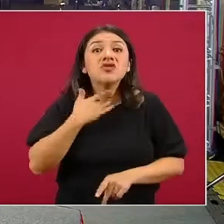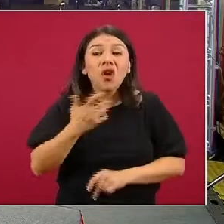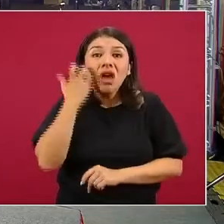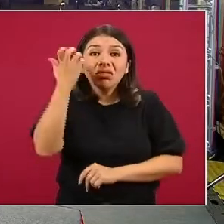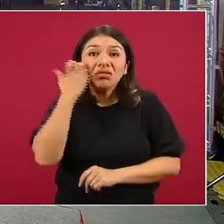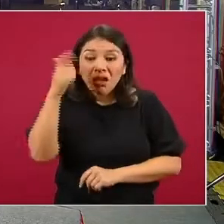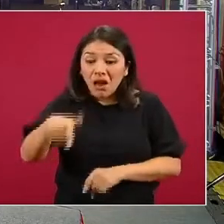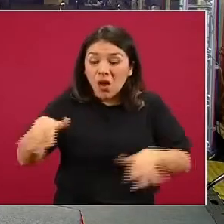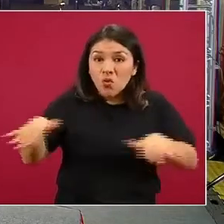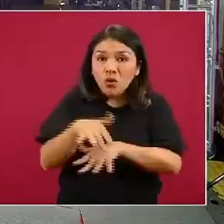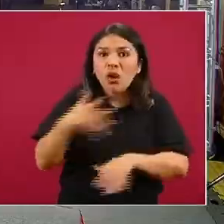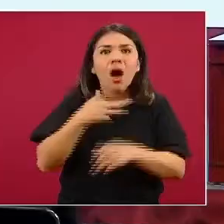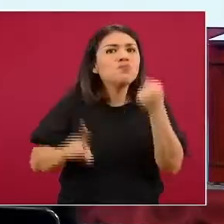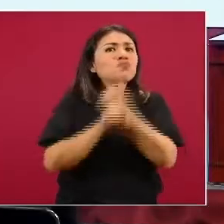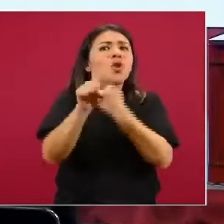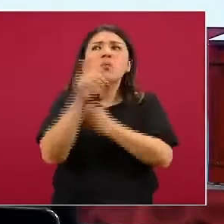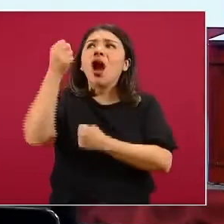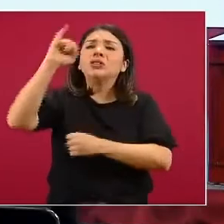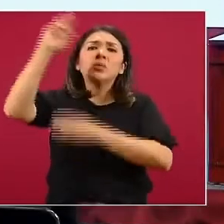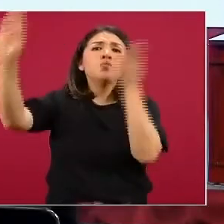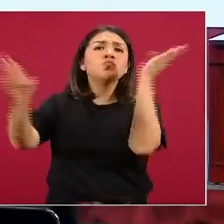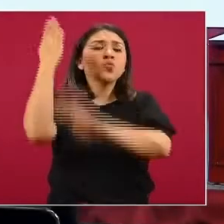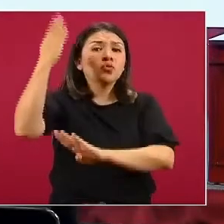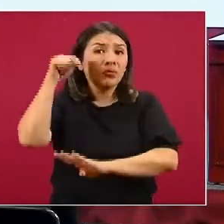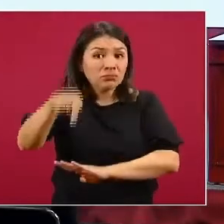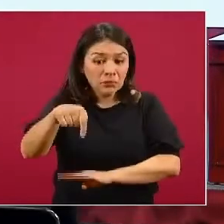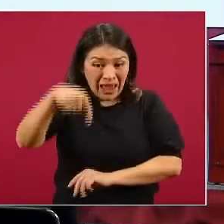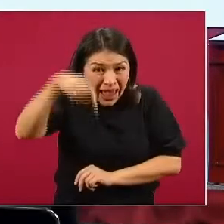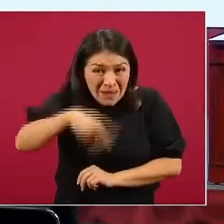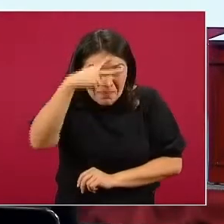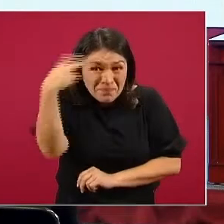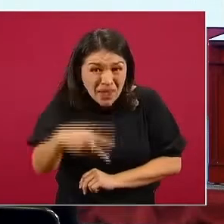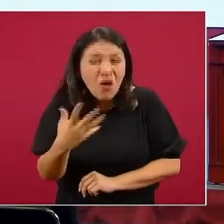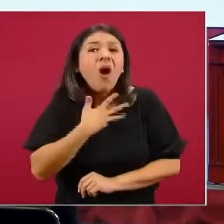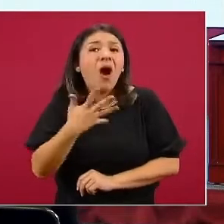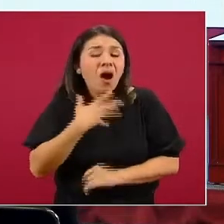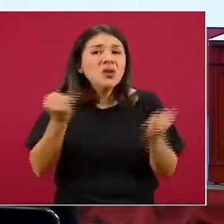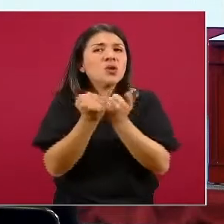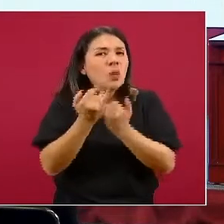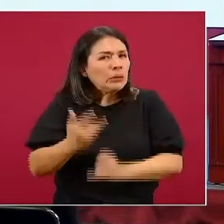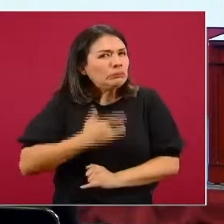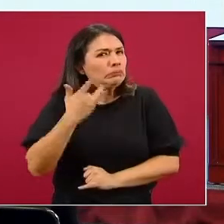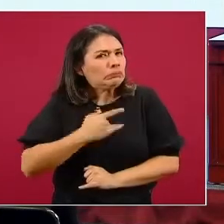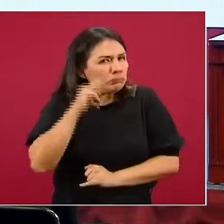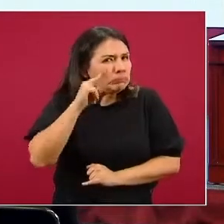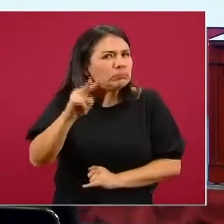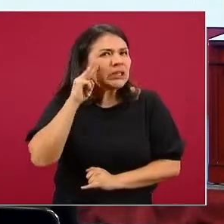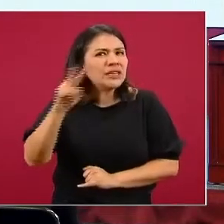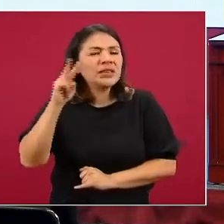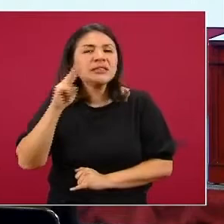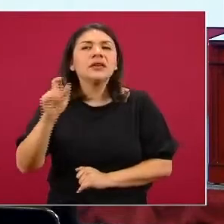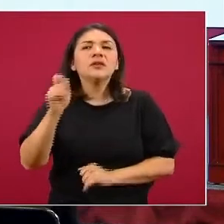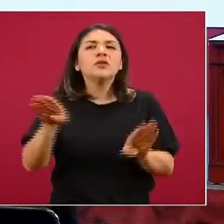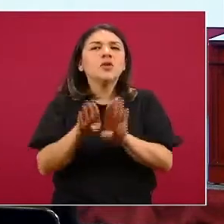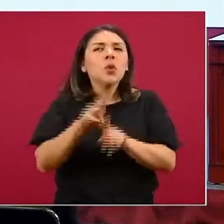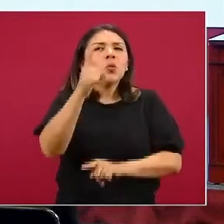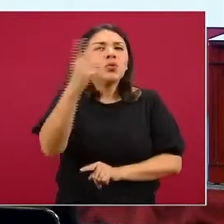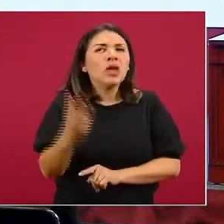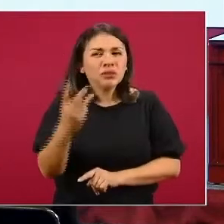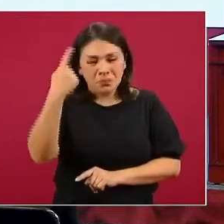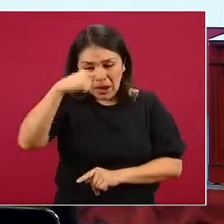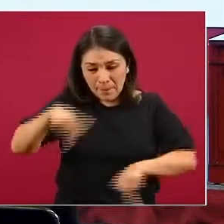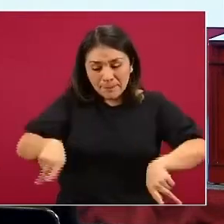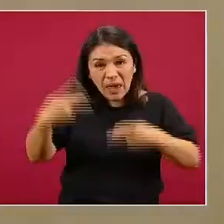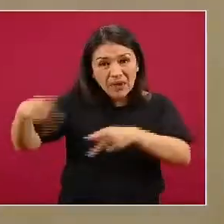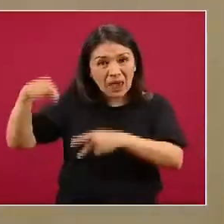es un problema que existe en todo el mundo, y en México tenemos algunas nociones que incluso señalan que más de 1/3 del alcohol